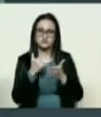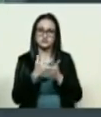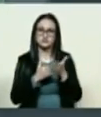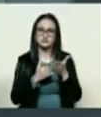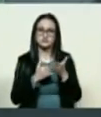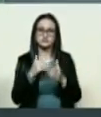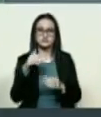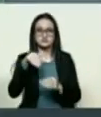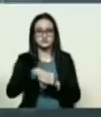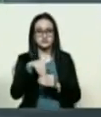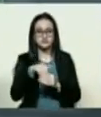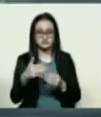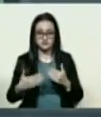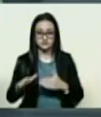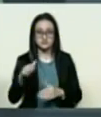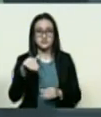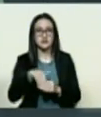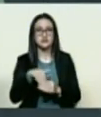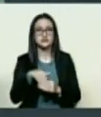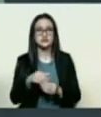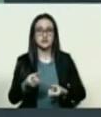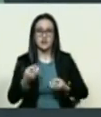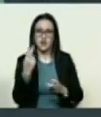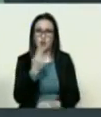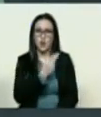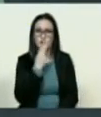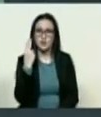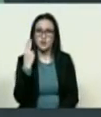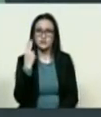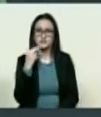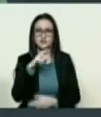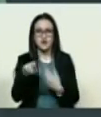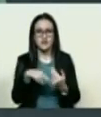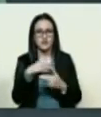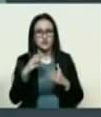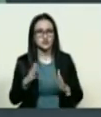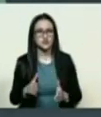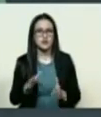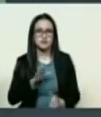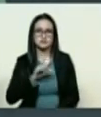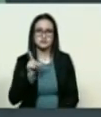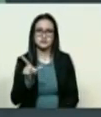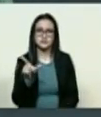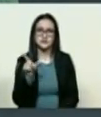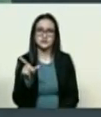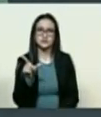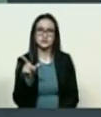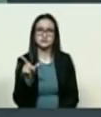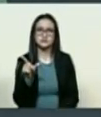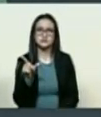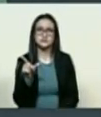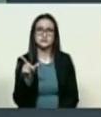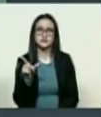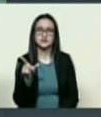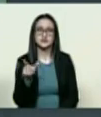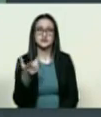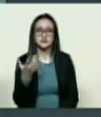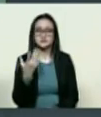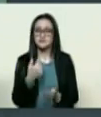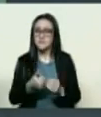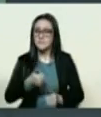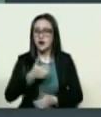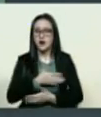registro electoral de cara a las elecciones, ratificando el compromiso y el carácter revolucionario del Partido Socialista Unido de Venezuela como el partido más